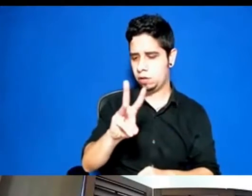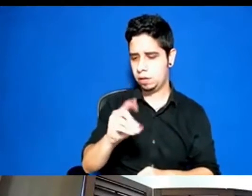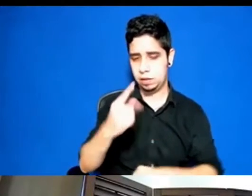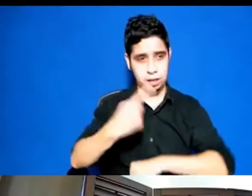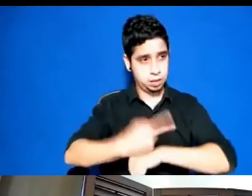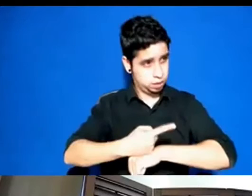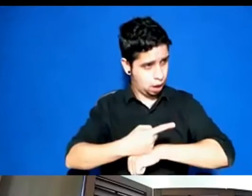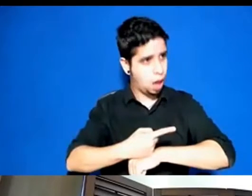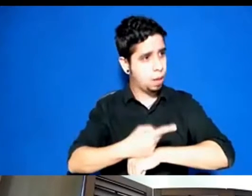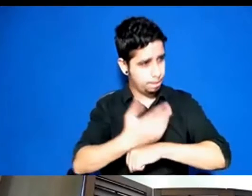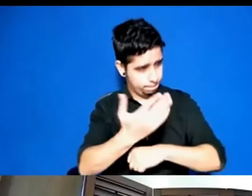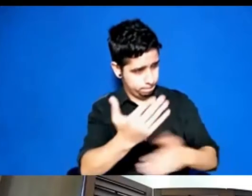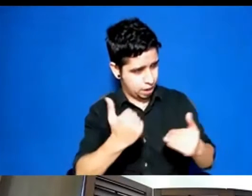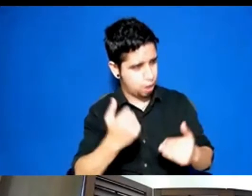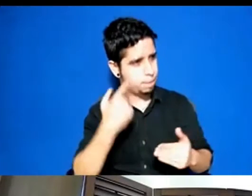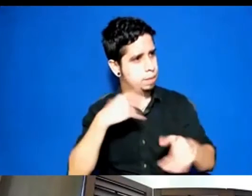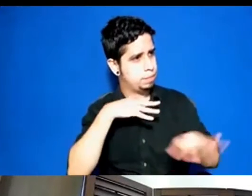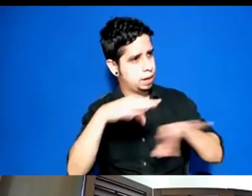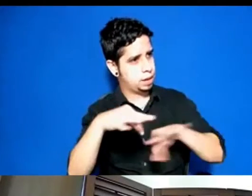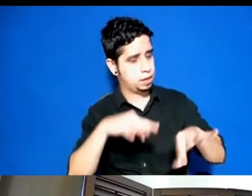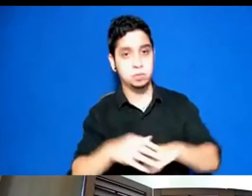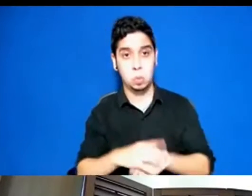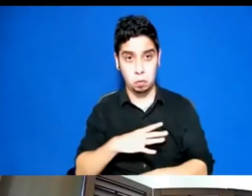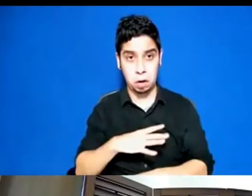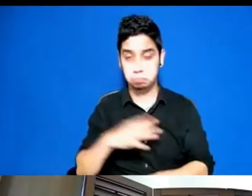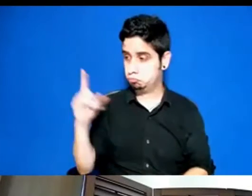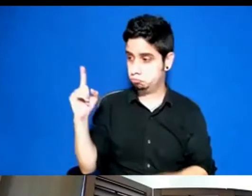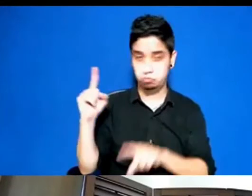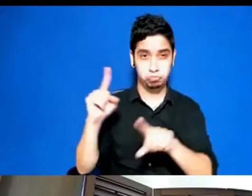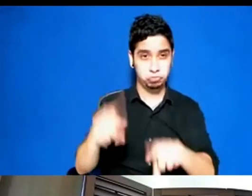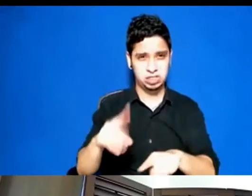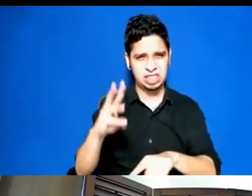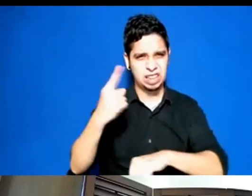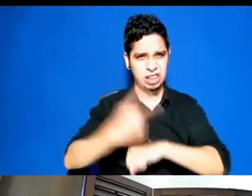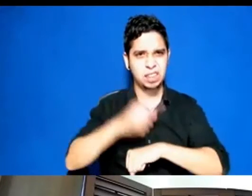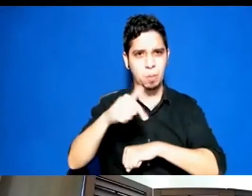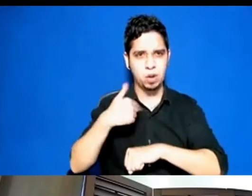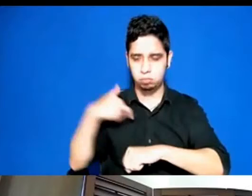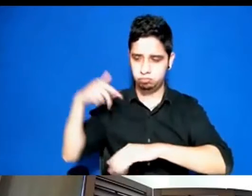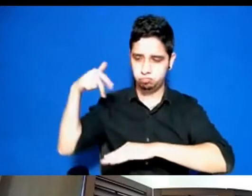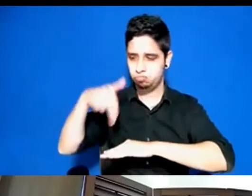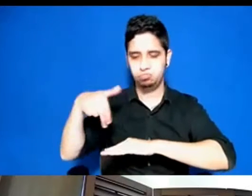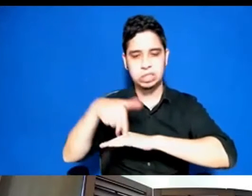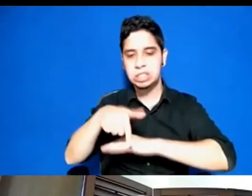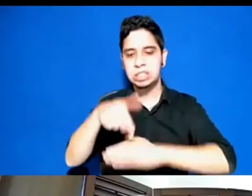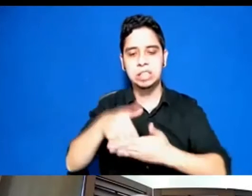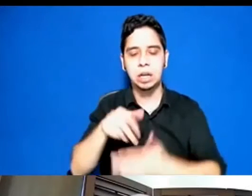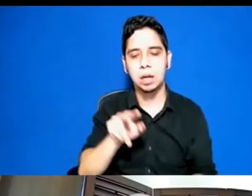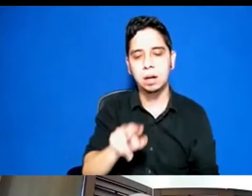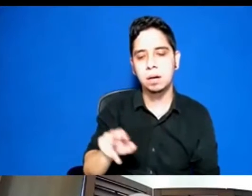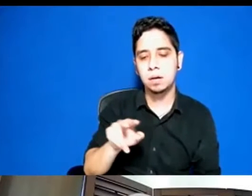pues yo me asomaba y... Cuando los vi como a los 60 días, bajé de nuevo y empecé